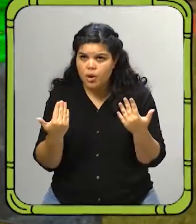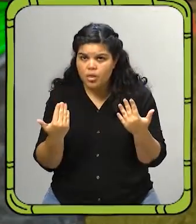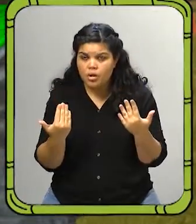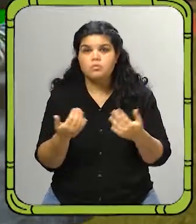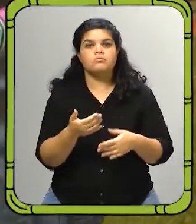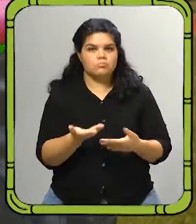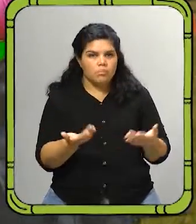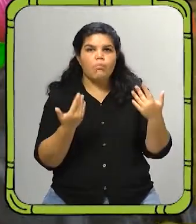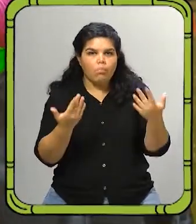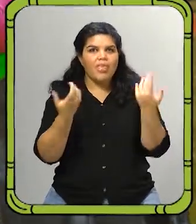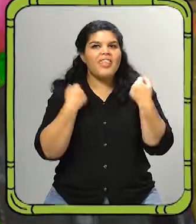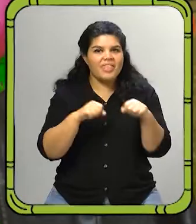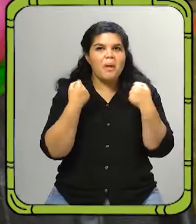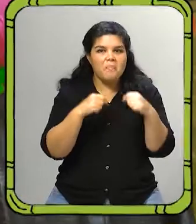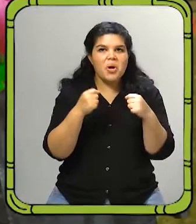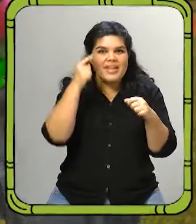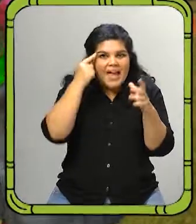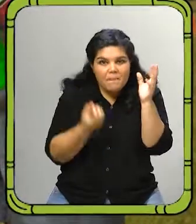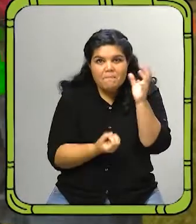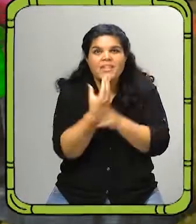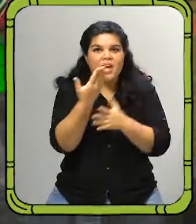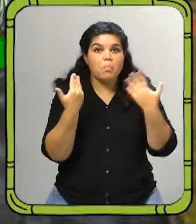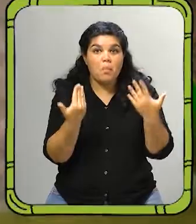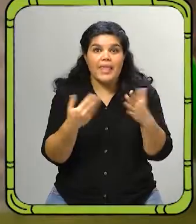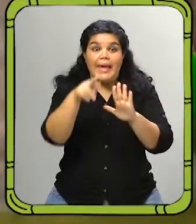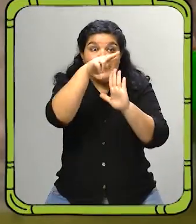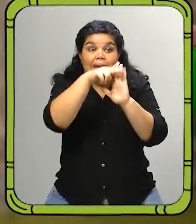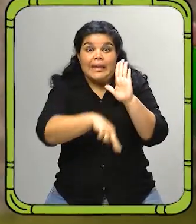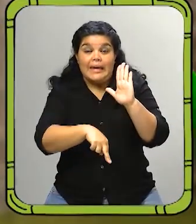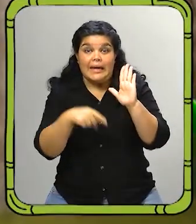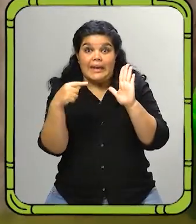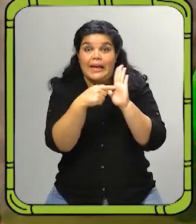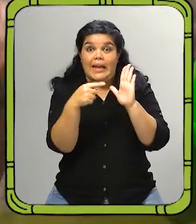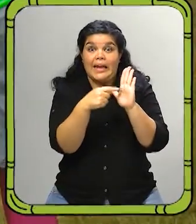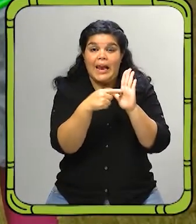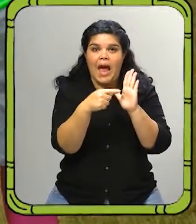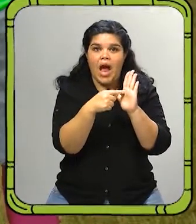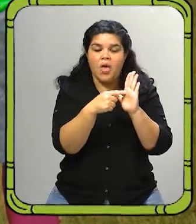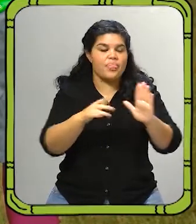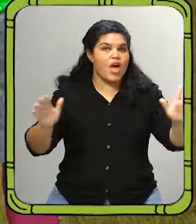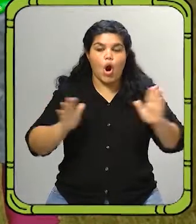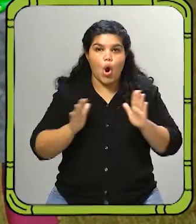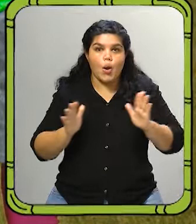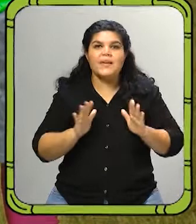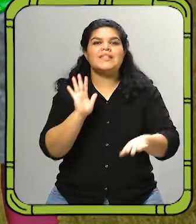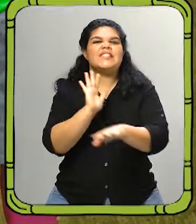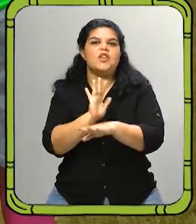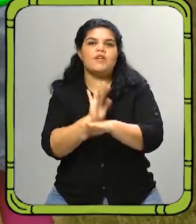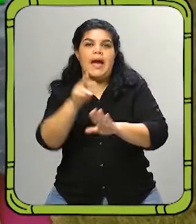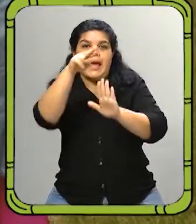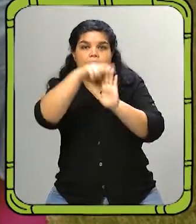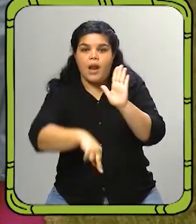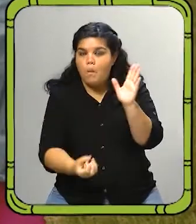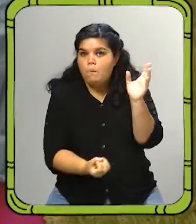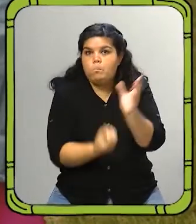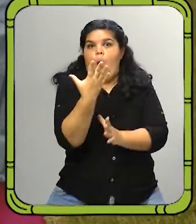inventar un deporte. Cuando inventamos una regla en el momento, se llama reglas in situ. ¿Reglas en ese momento creamos